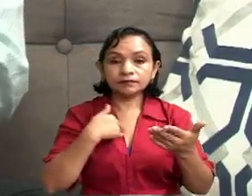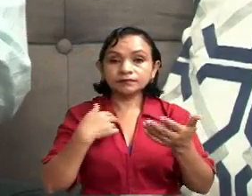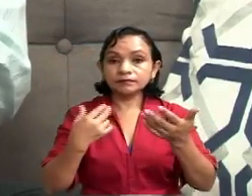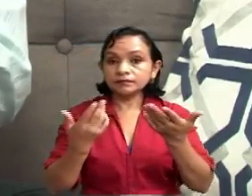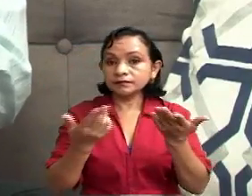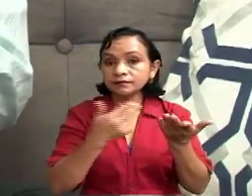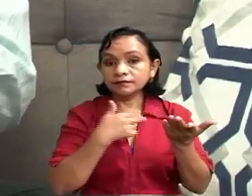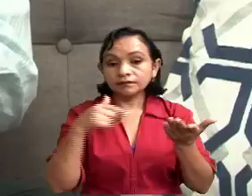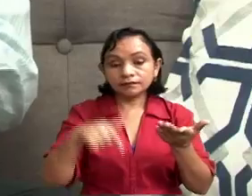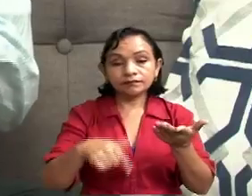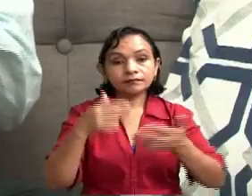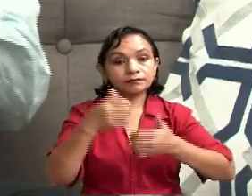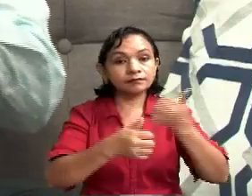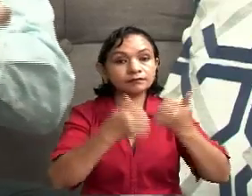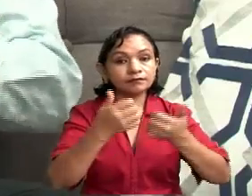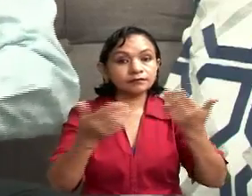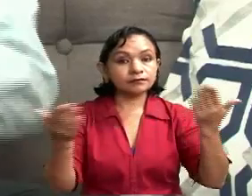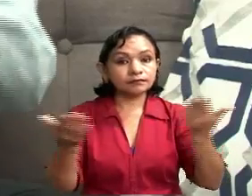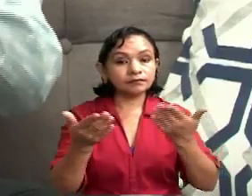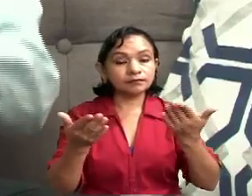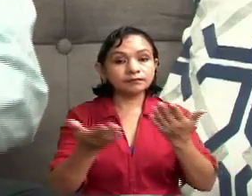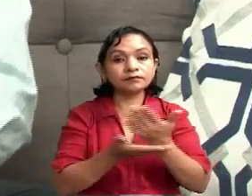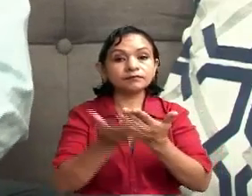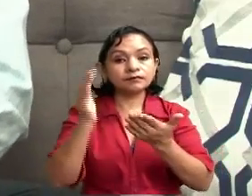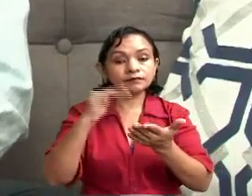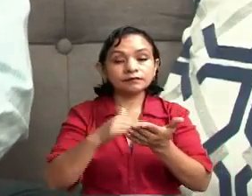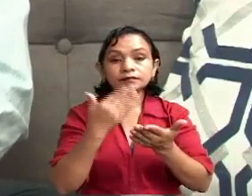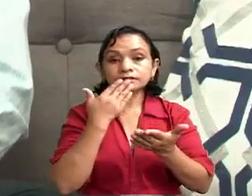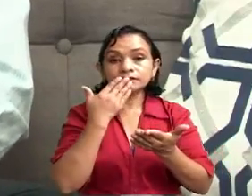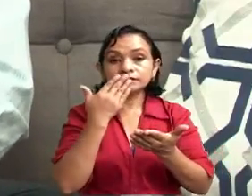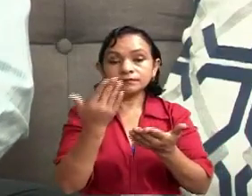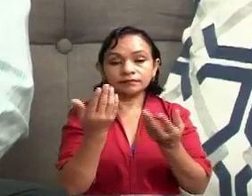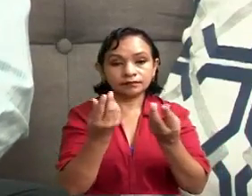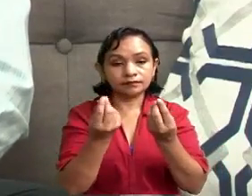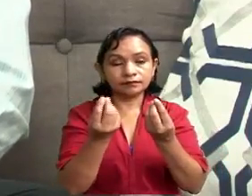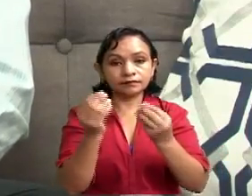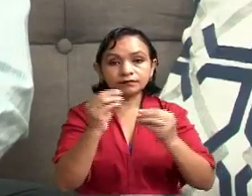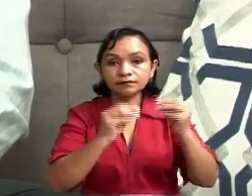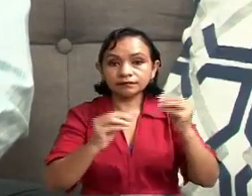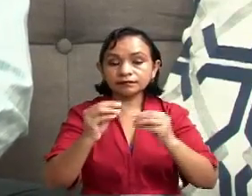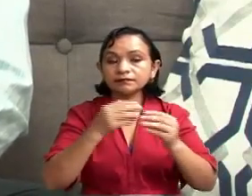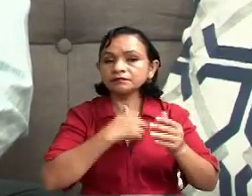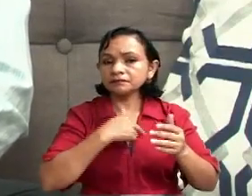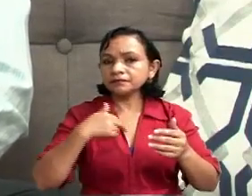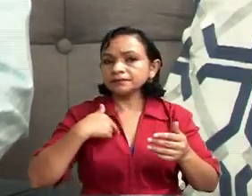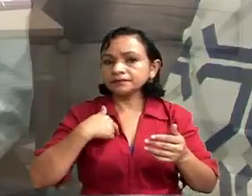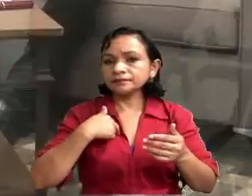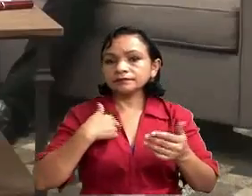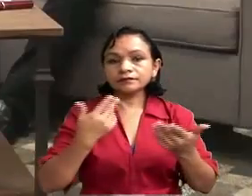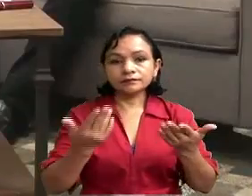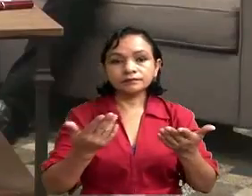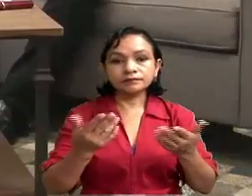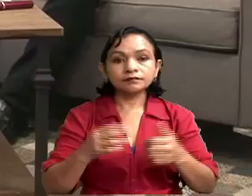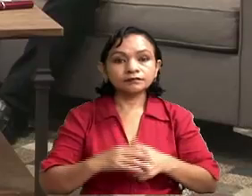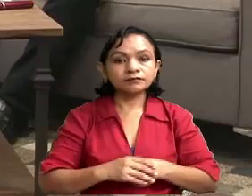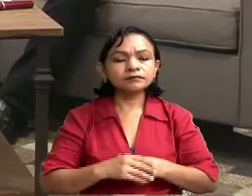sortear esta crisis y para retomar el buen rumbo económico, ha sido producto de